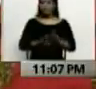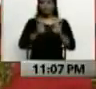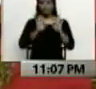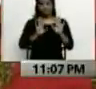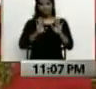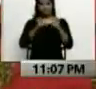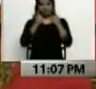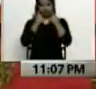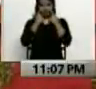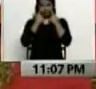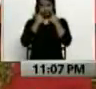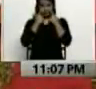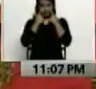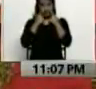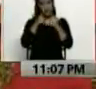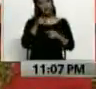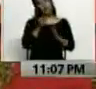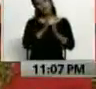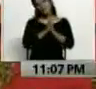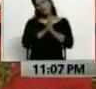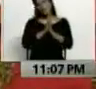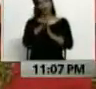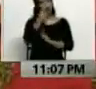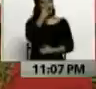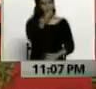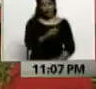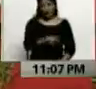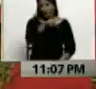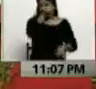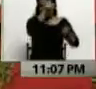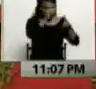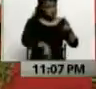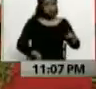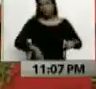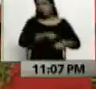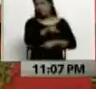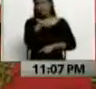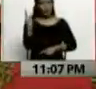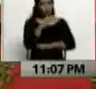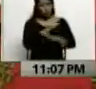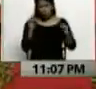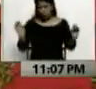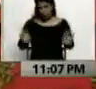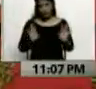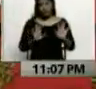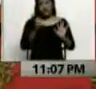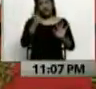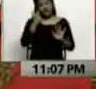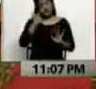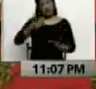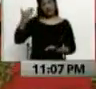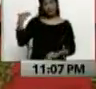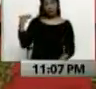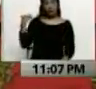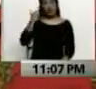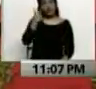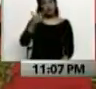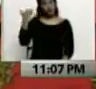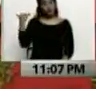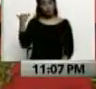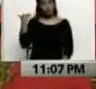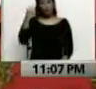internacional mire compañero usted no vaya hueso sano ahí piense lo siguiente en estos